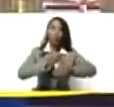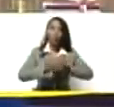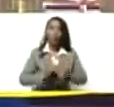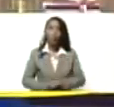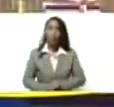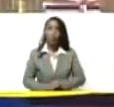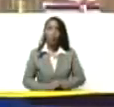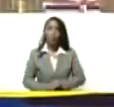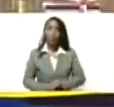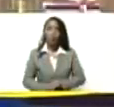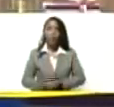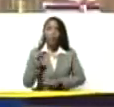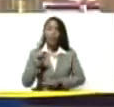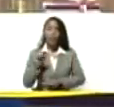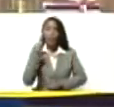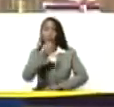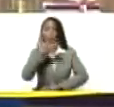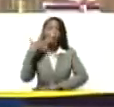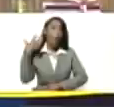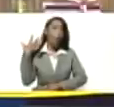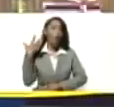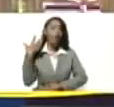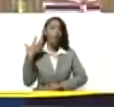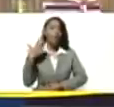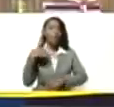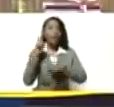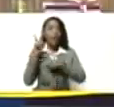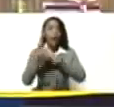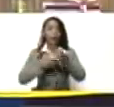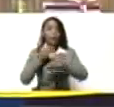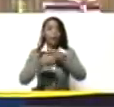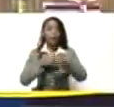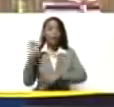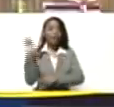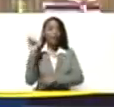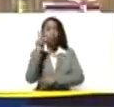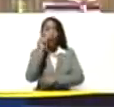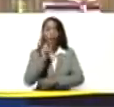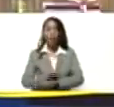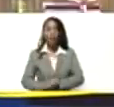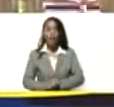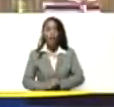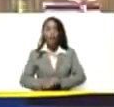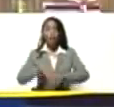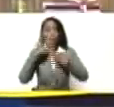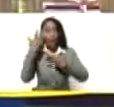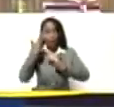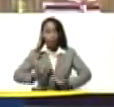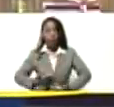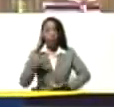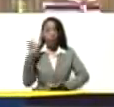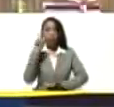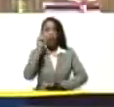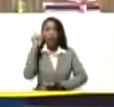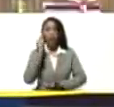orgullo nacional del orgullo de ser venezolano de ser venezolana